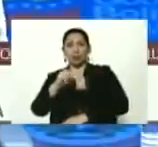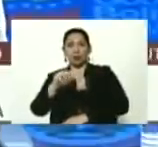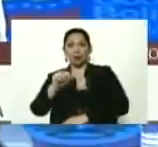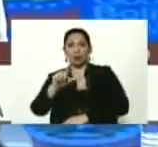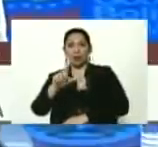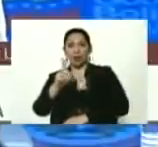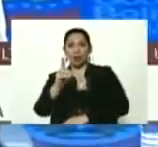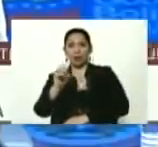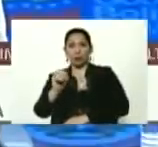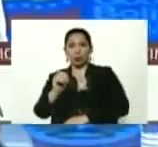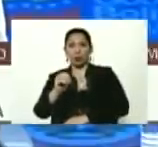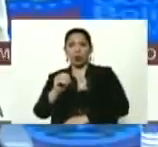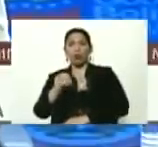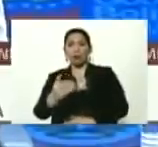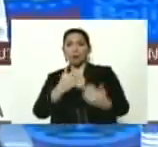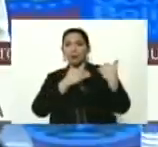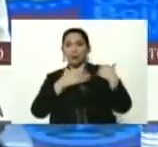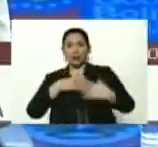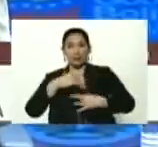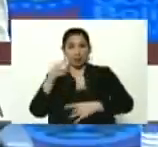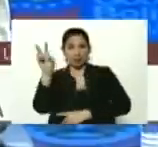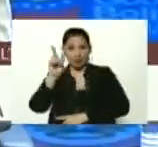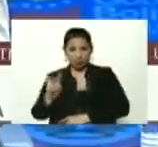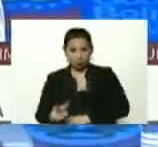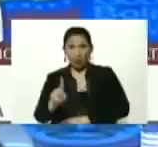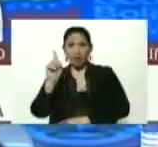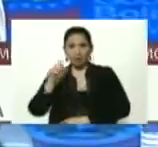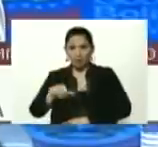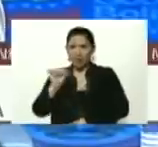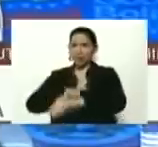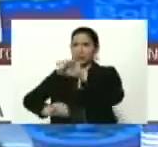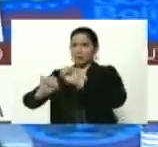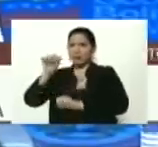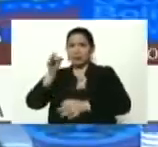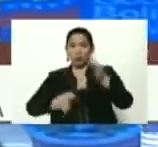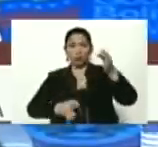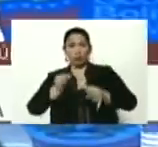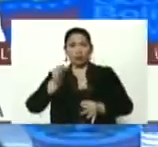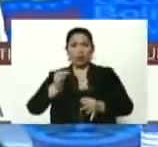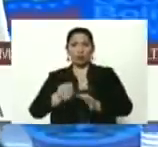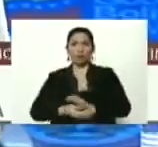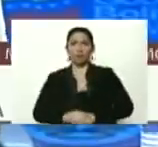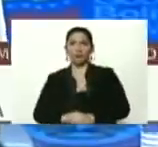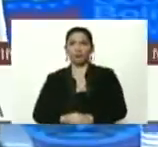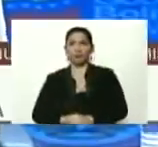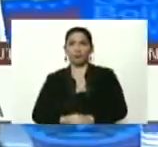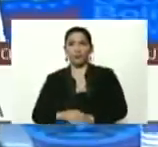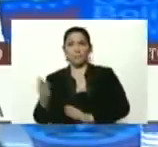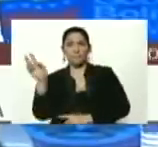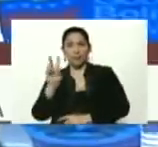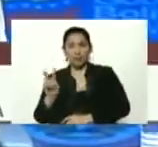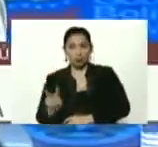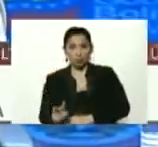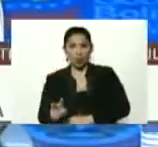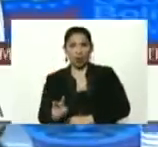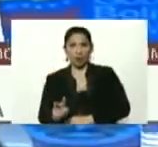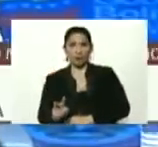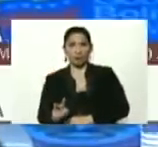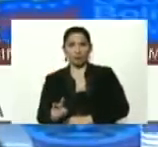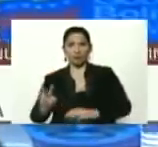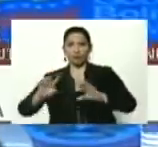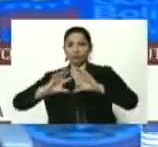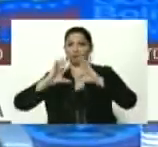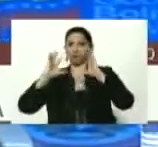representa los intereses de Venezuela, que representa la defensa judicial y extrajudicial de Venezuela a